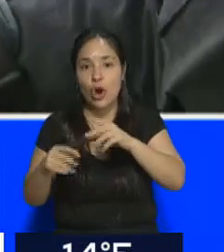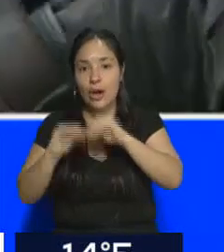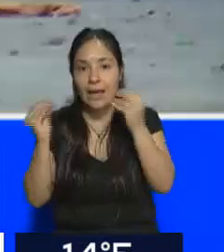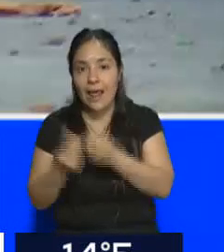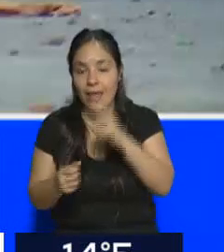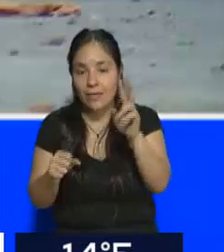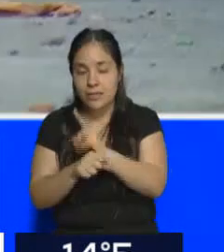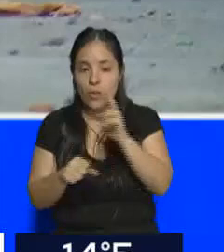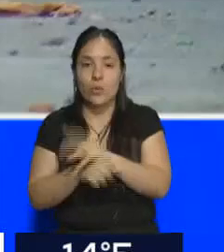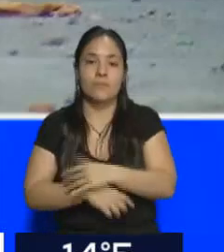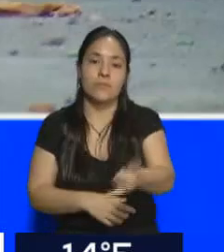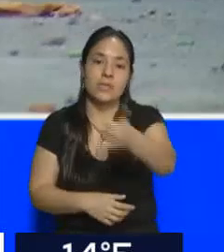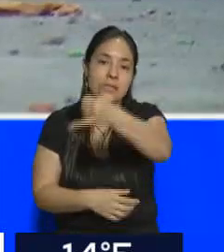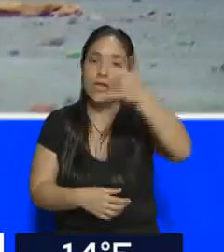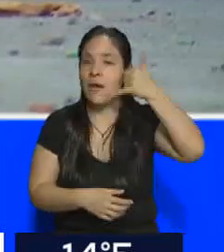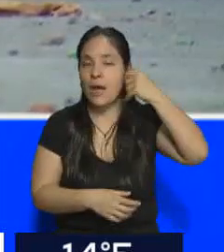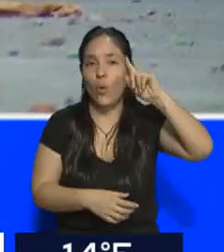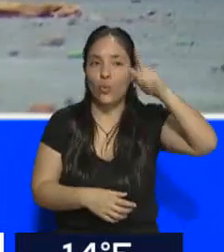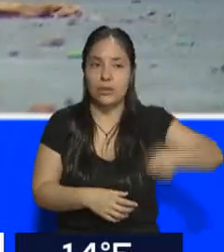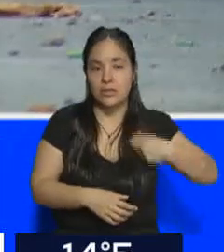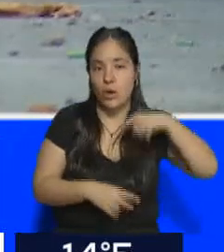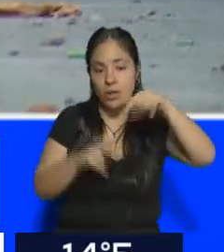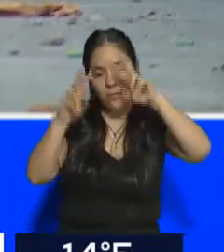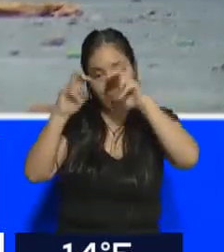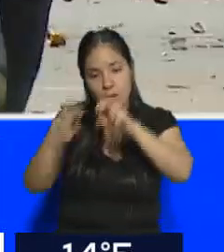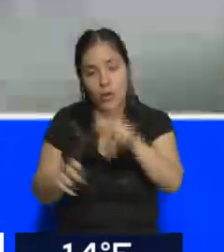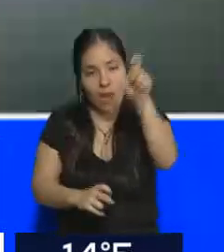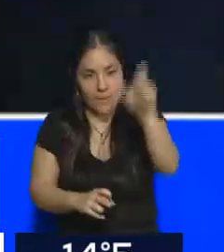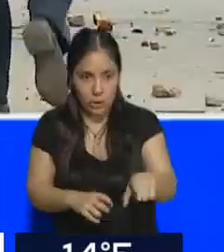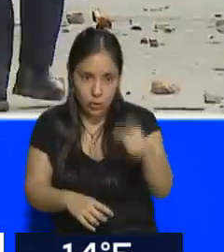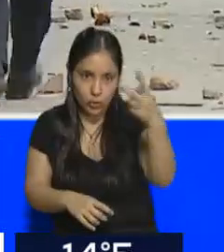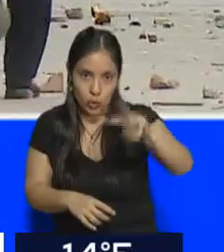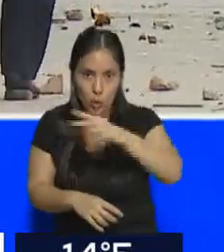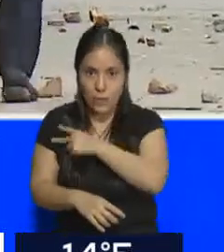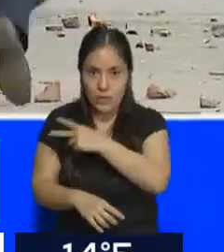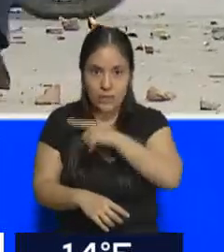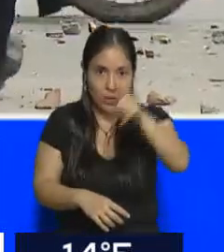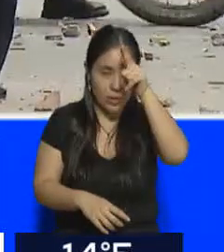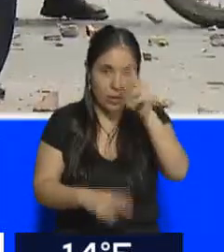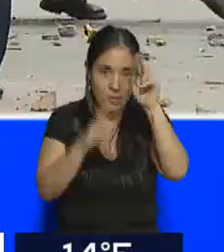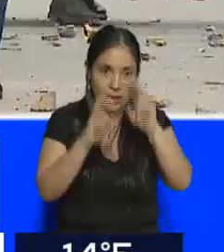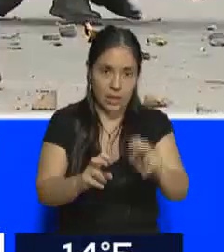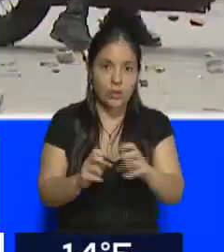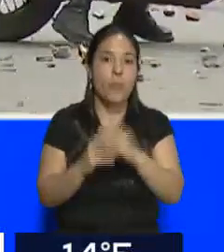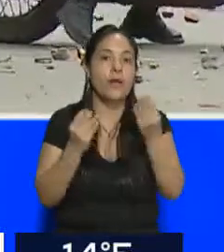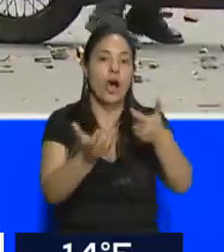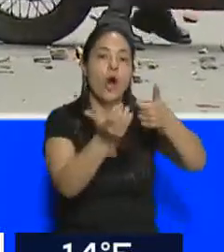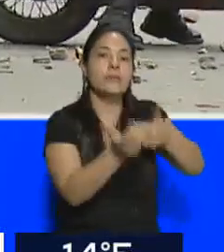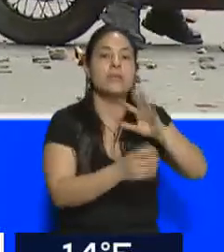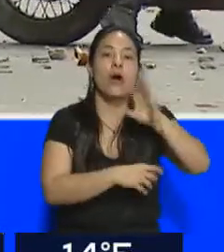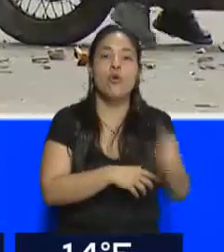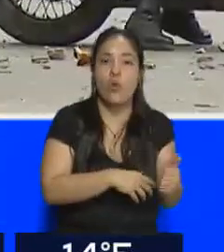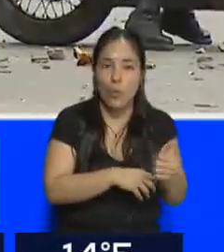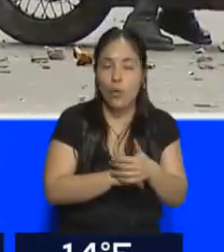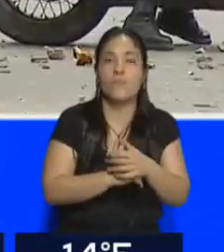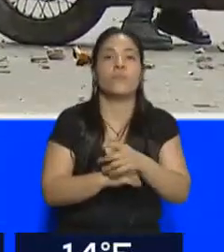levantaron el teléfono y le dijeron a la justicia estamos investigando a este subcomisario y a esta subcomisaria por el robo de una escopeta si